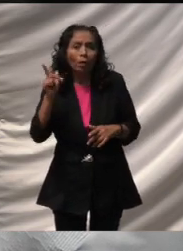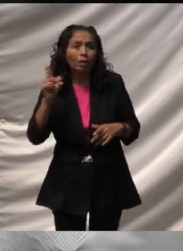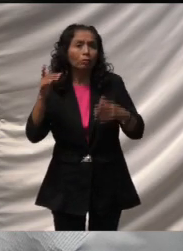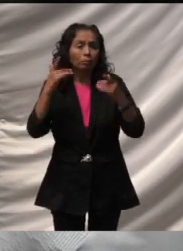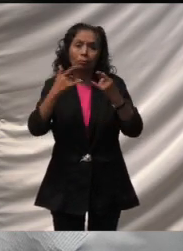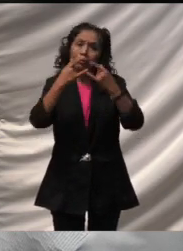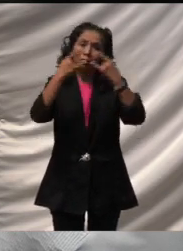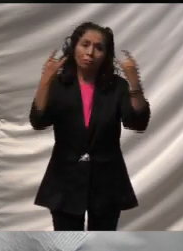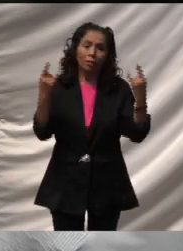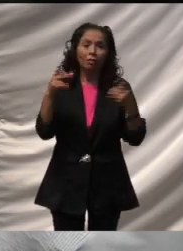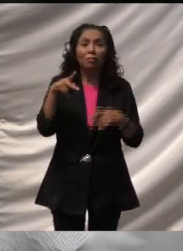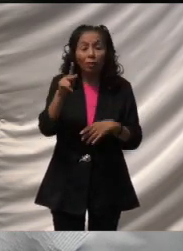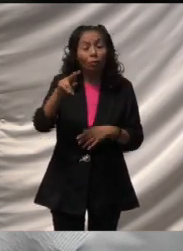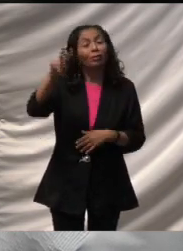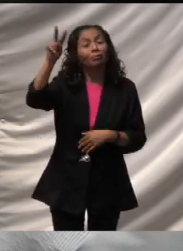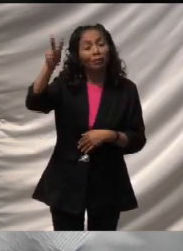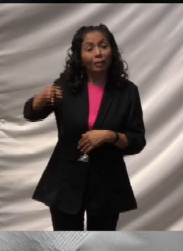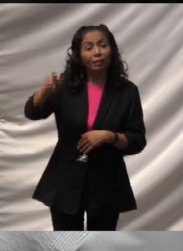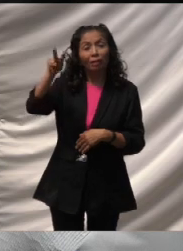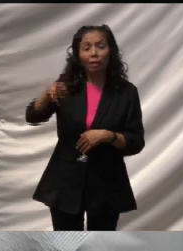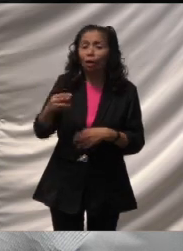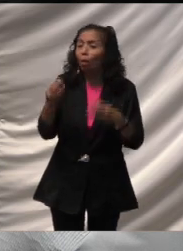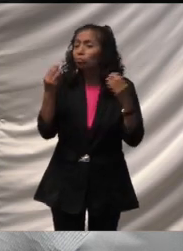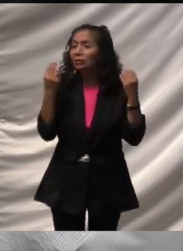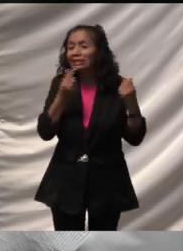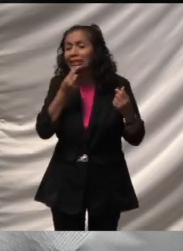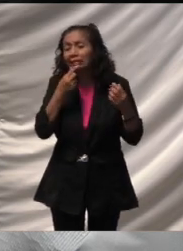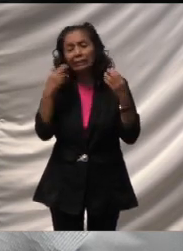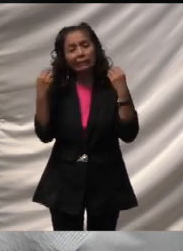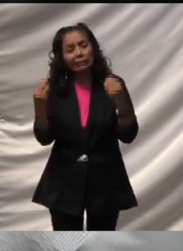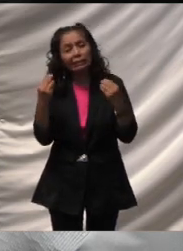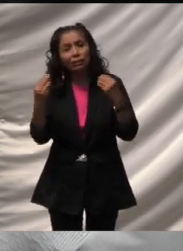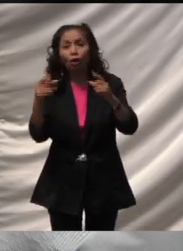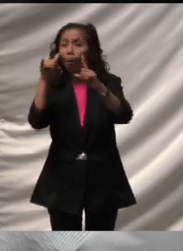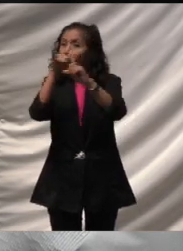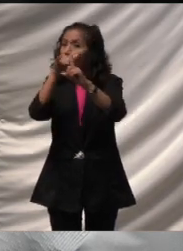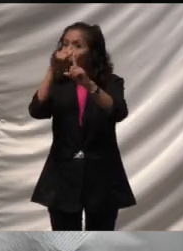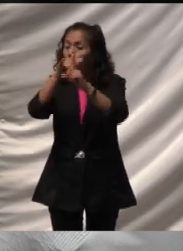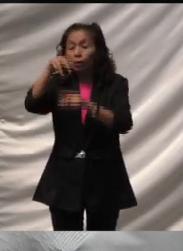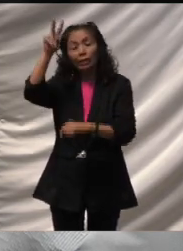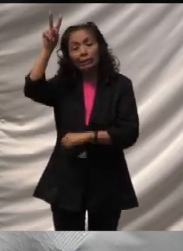estoy segura que es una realidad de muchas niñas y niños. El acoso escolar es una